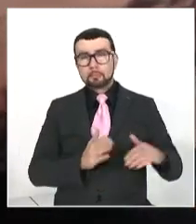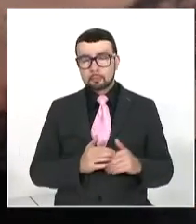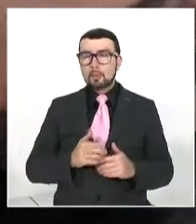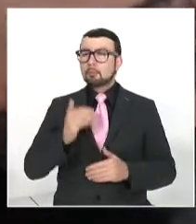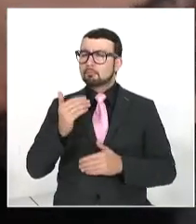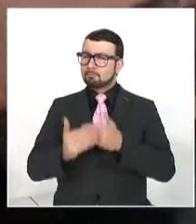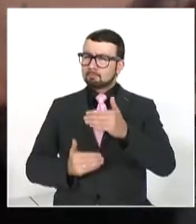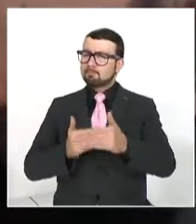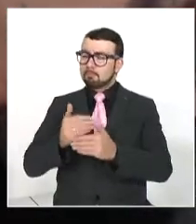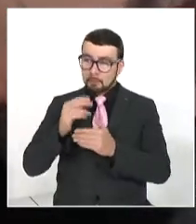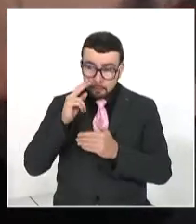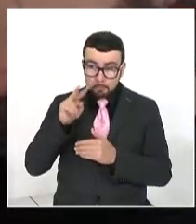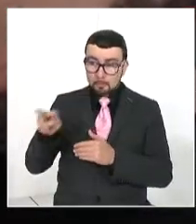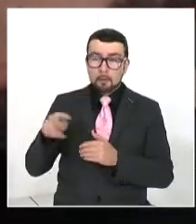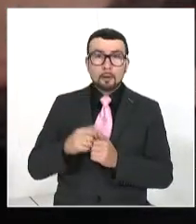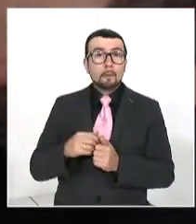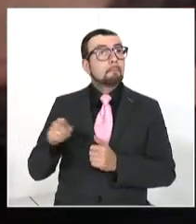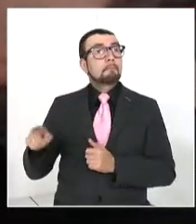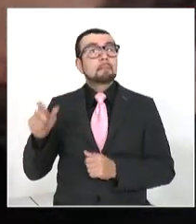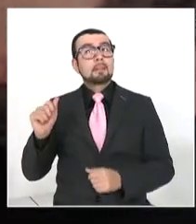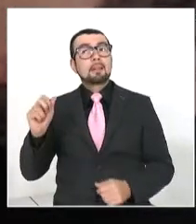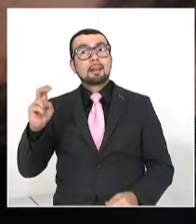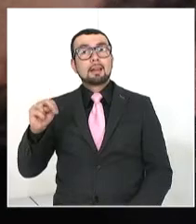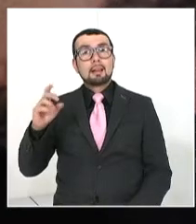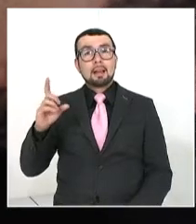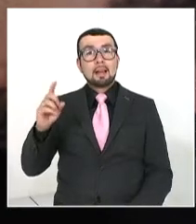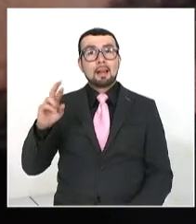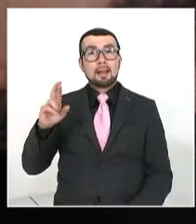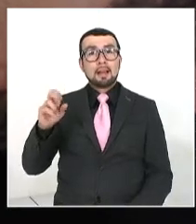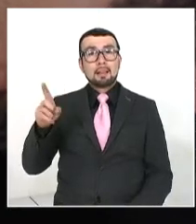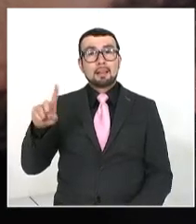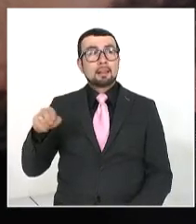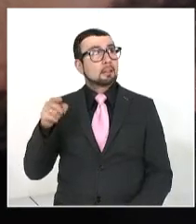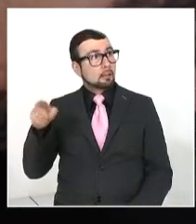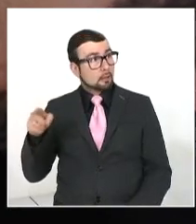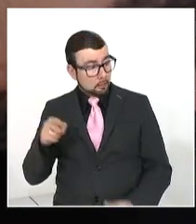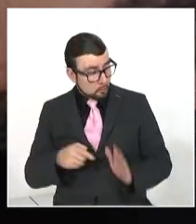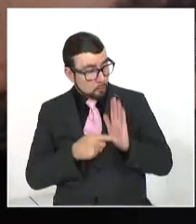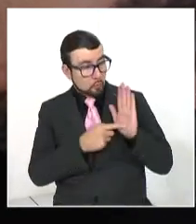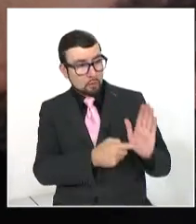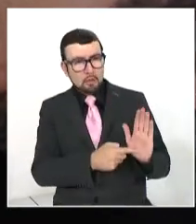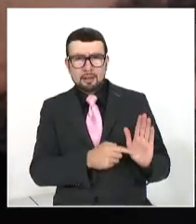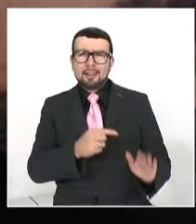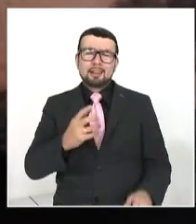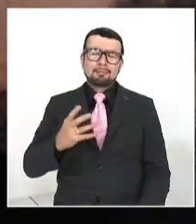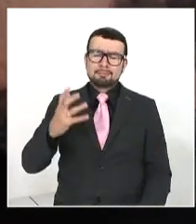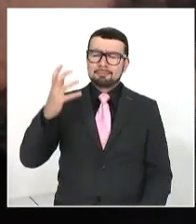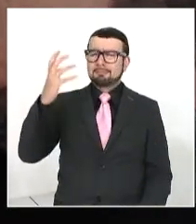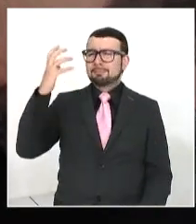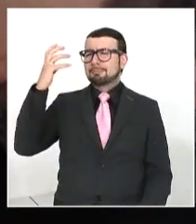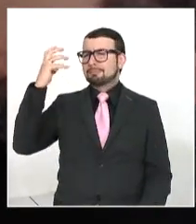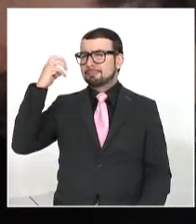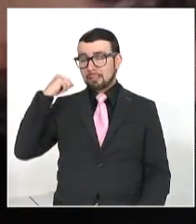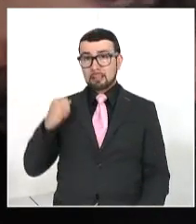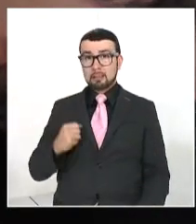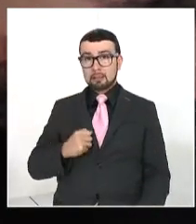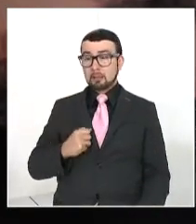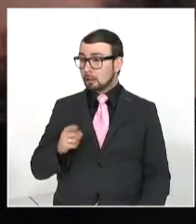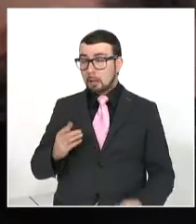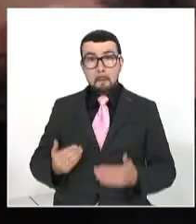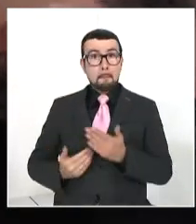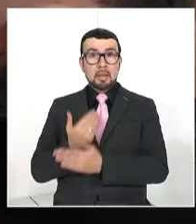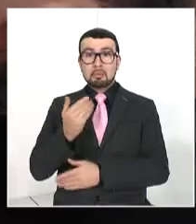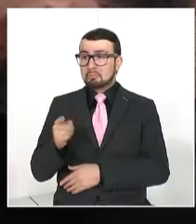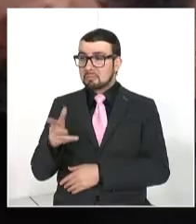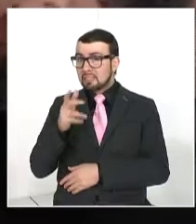Quiero contarles, esto que va a mostrar Andrés tiene tantos años que cuando se inició no existía el metal